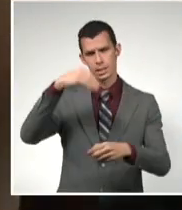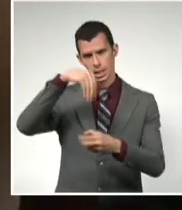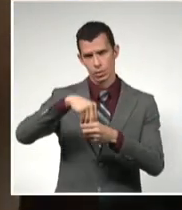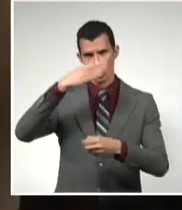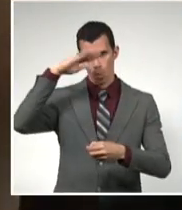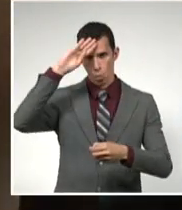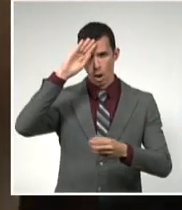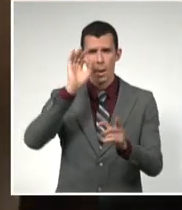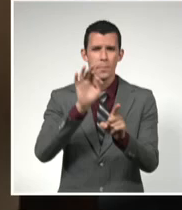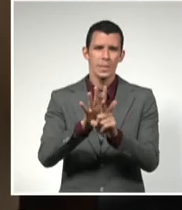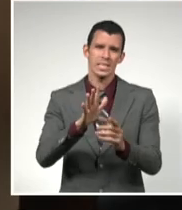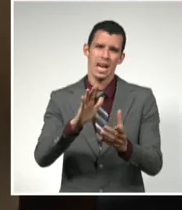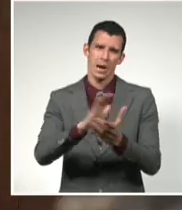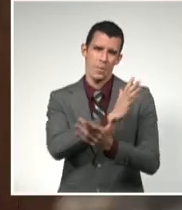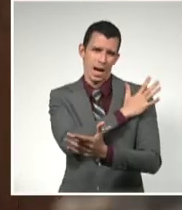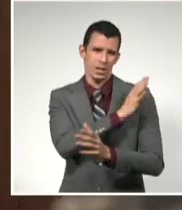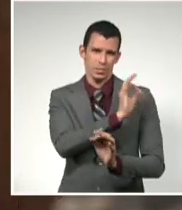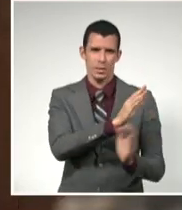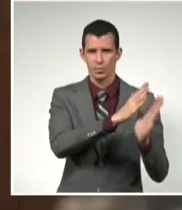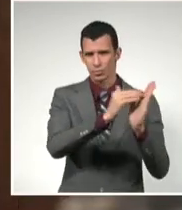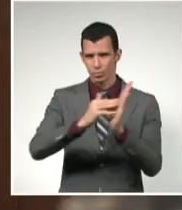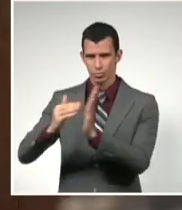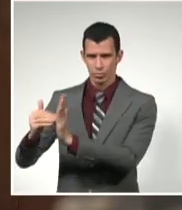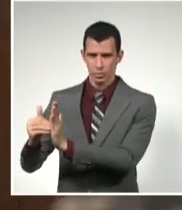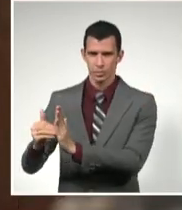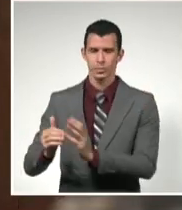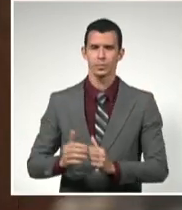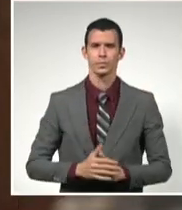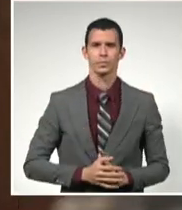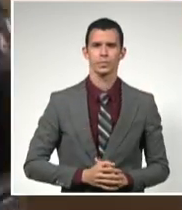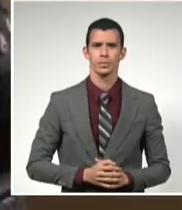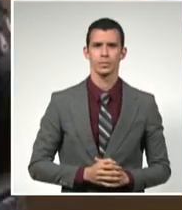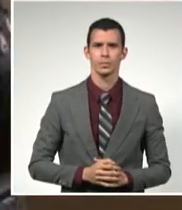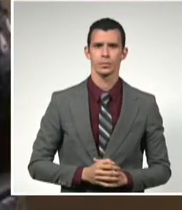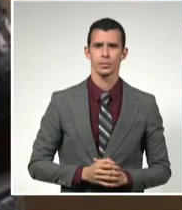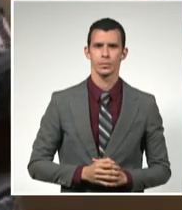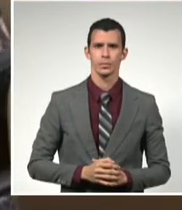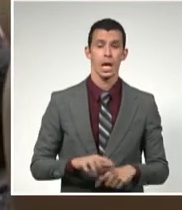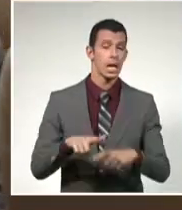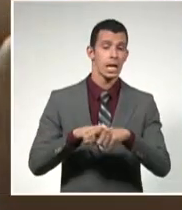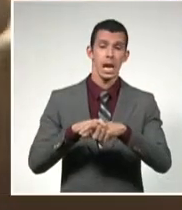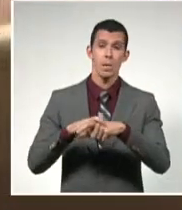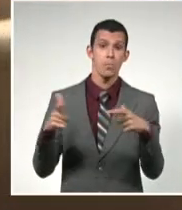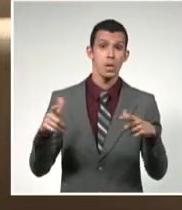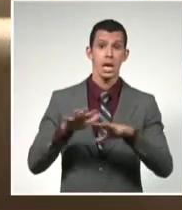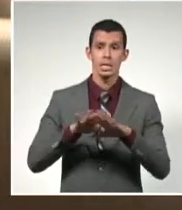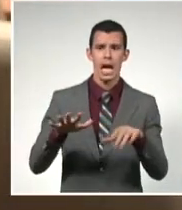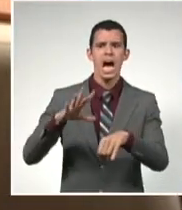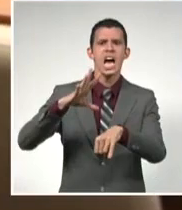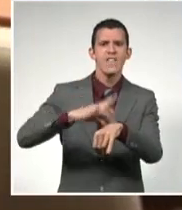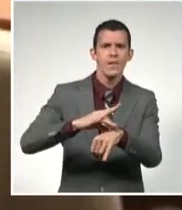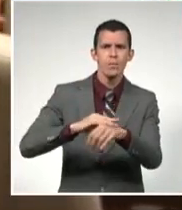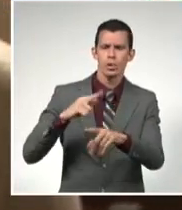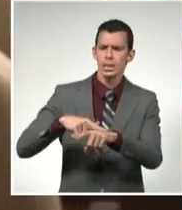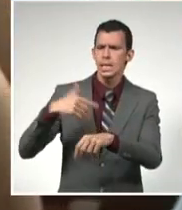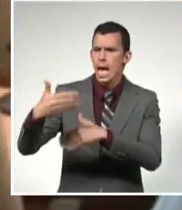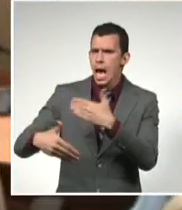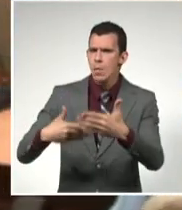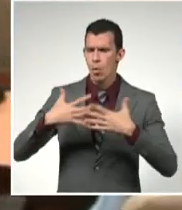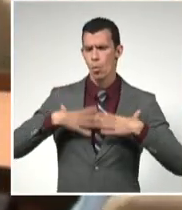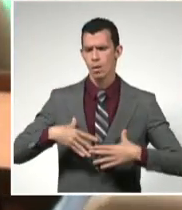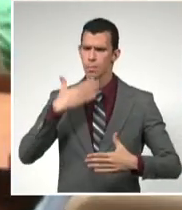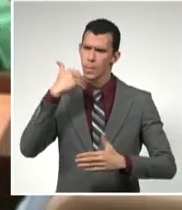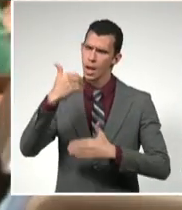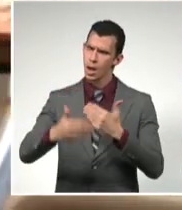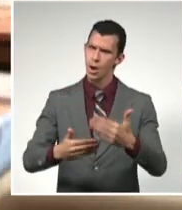inicio de la epidemia en marzo pasado de ellos el 91 3% se ha recuperado héctor martínez sistema